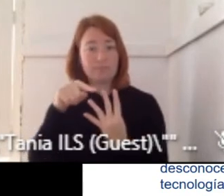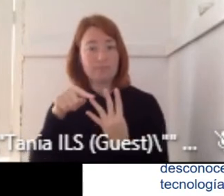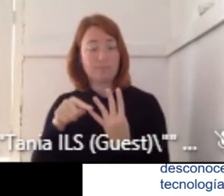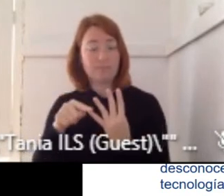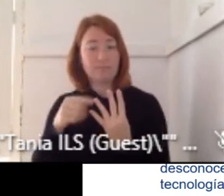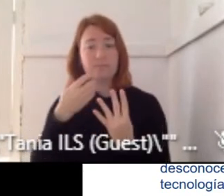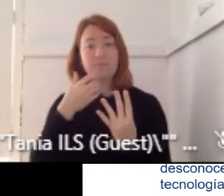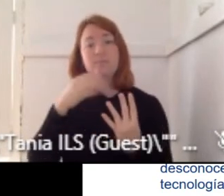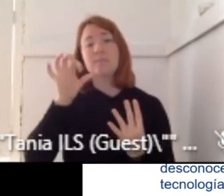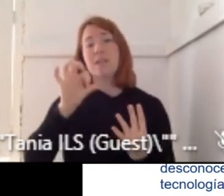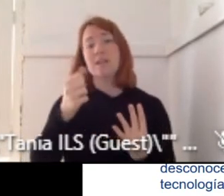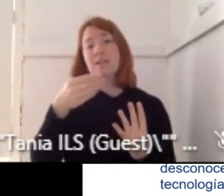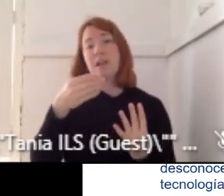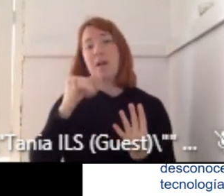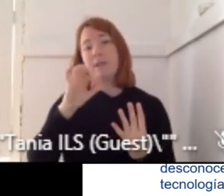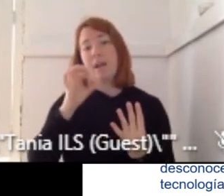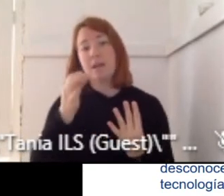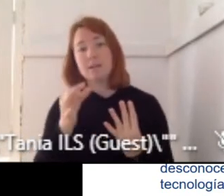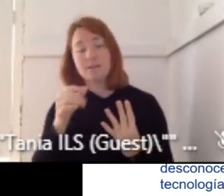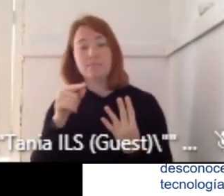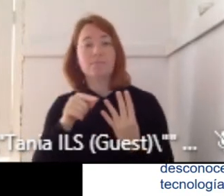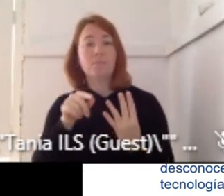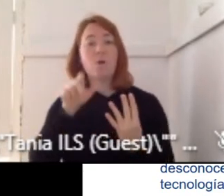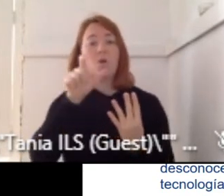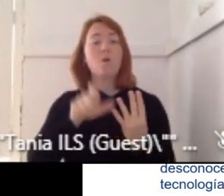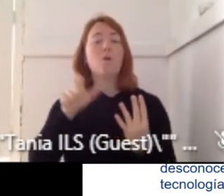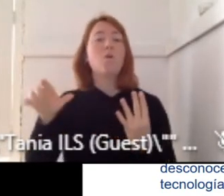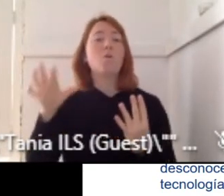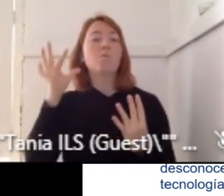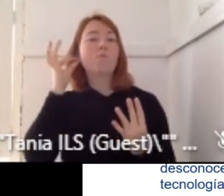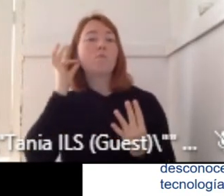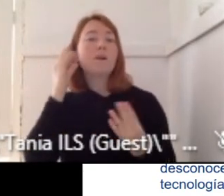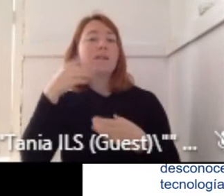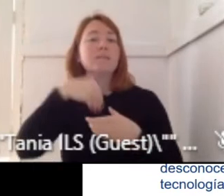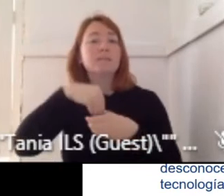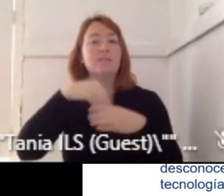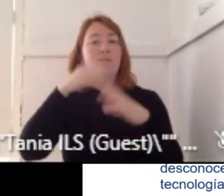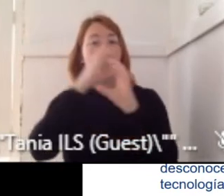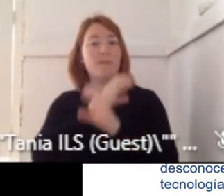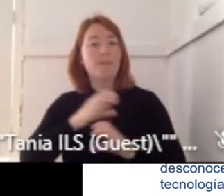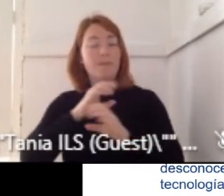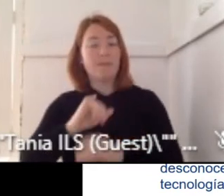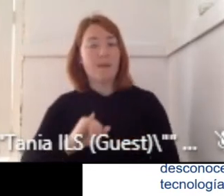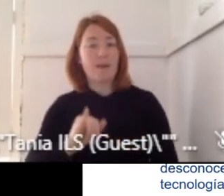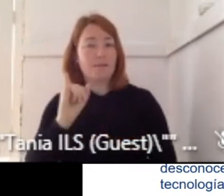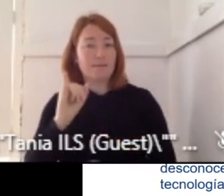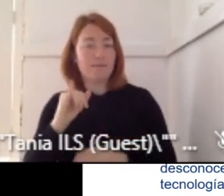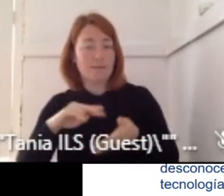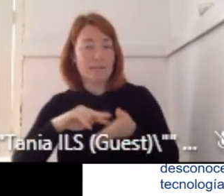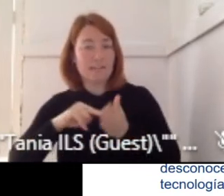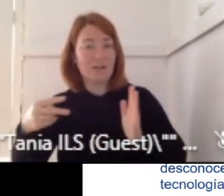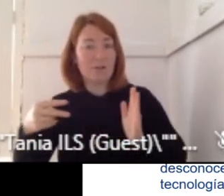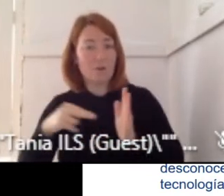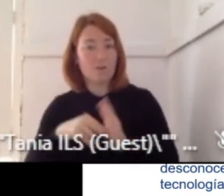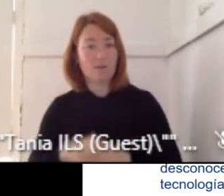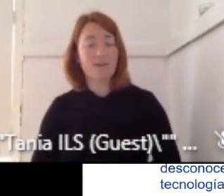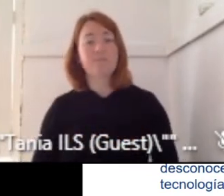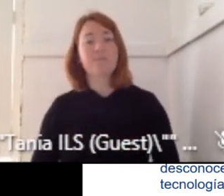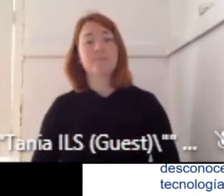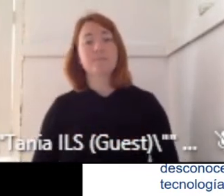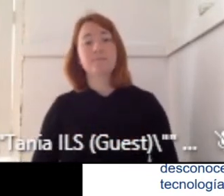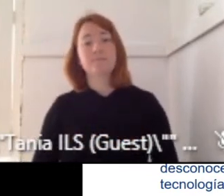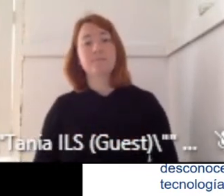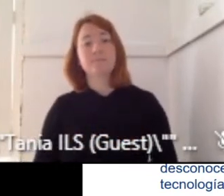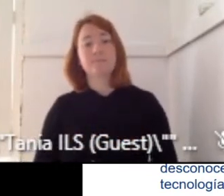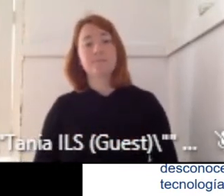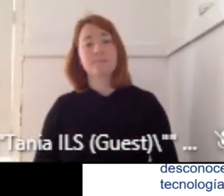o este de las hermanas Clara Moon, Mujeres en Ciencia y Tecnología, o este otro de Laura Morrón,